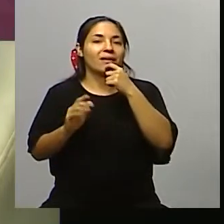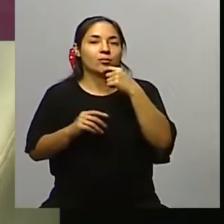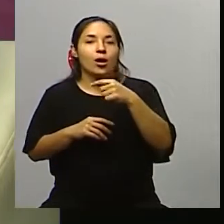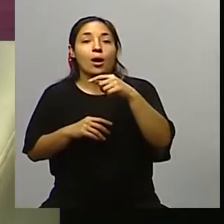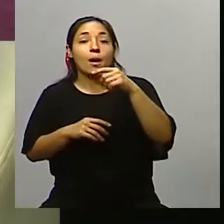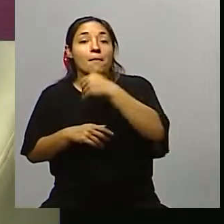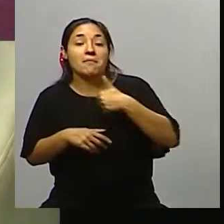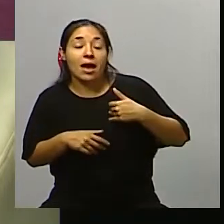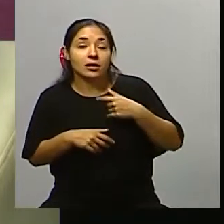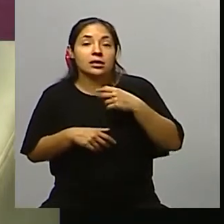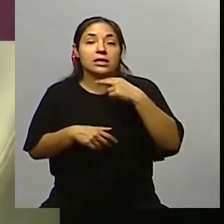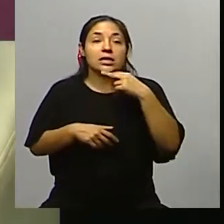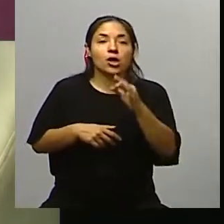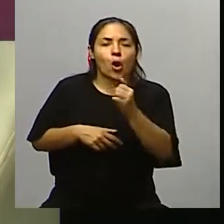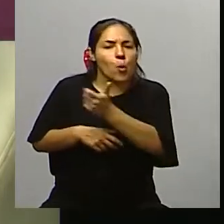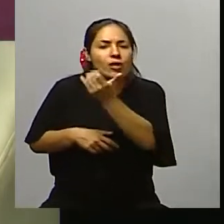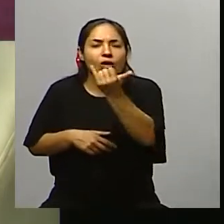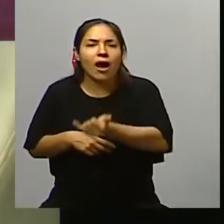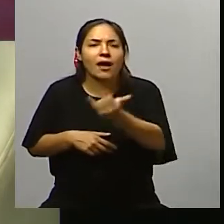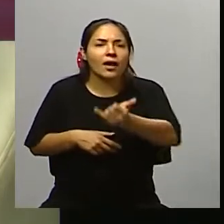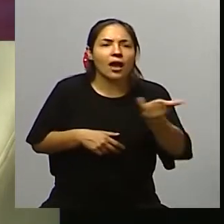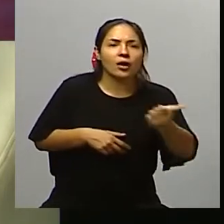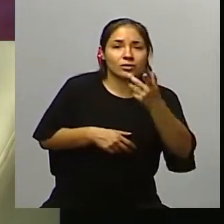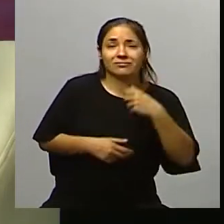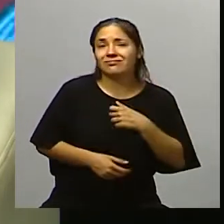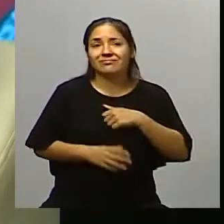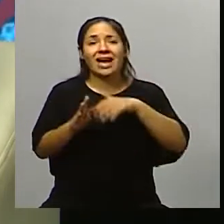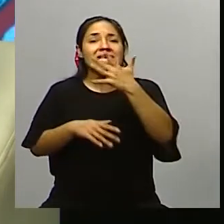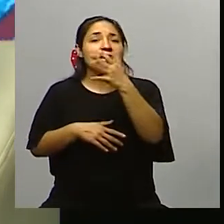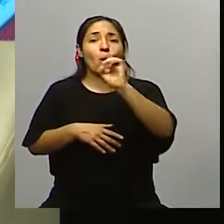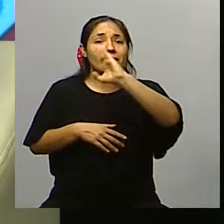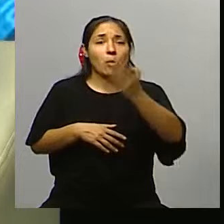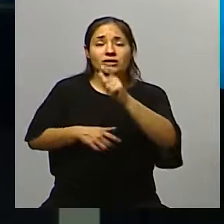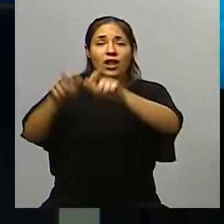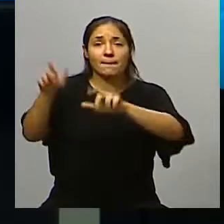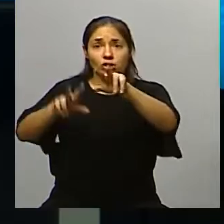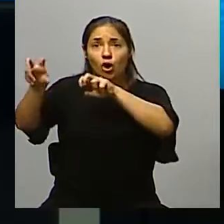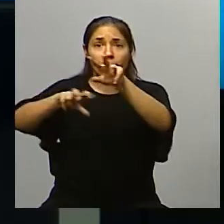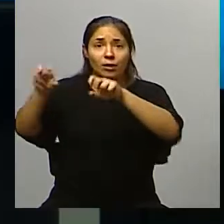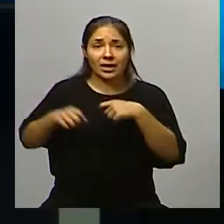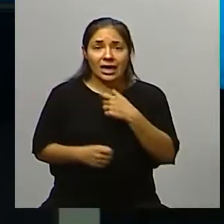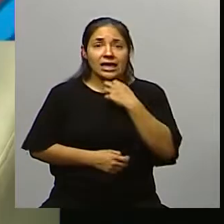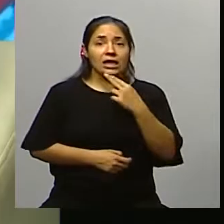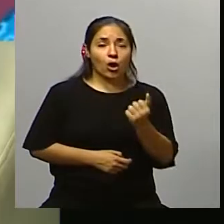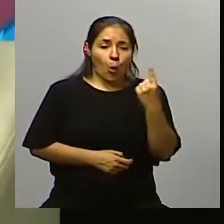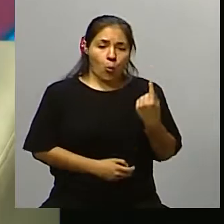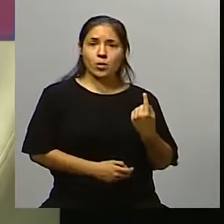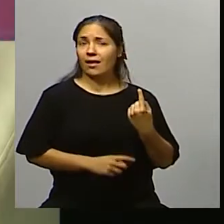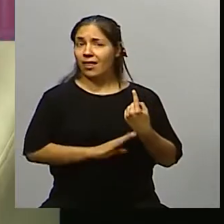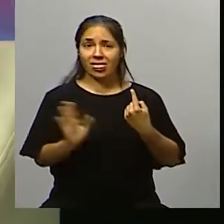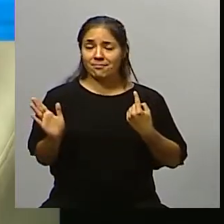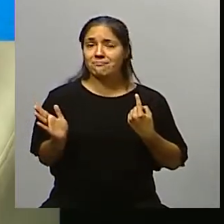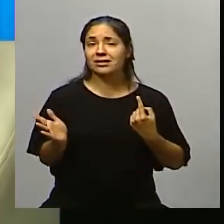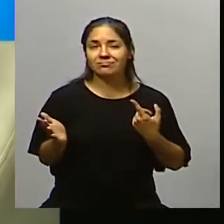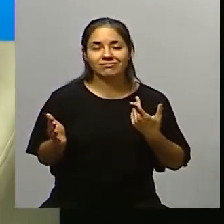asignación universal por hijo. Y más del 50% tenía un solo hijo. O sea que echaba por tierra esa teoría. Echaba por tierra esa teoría.